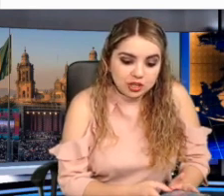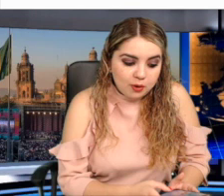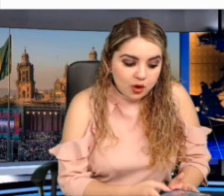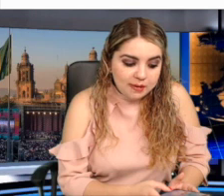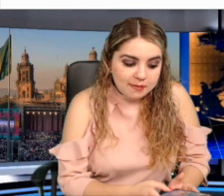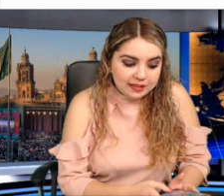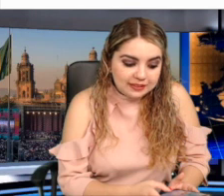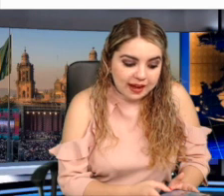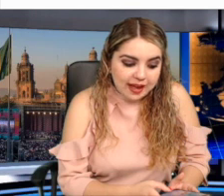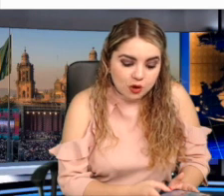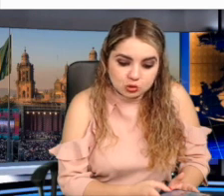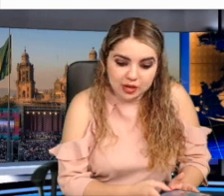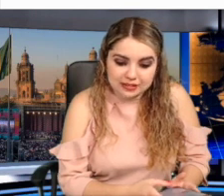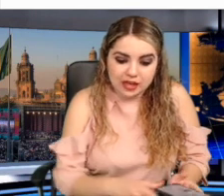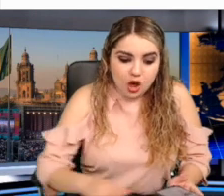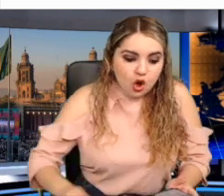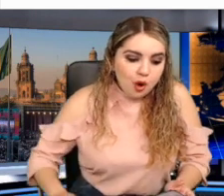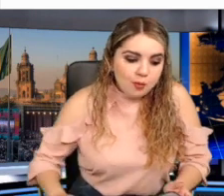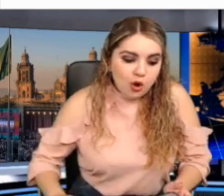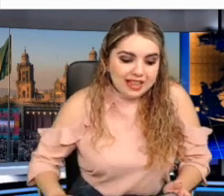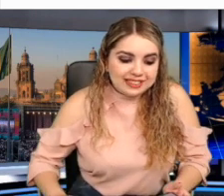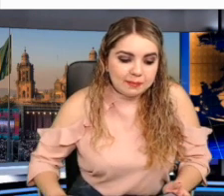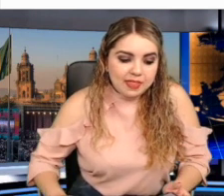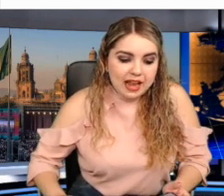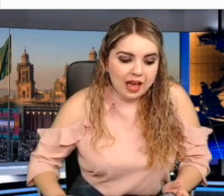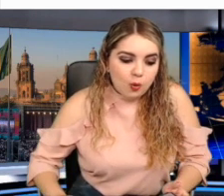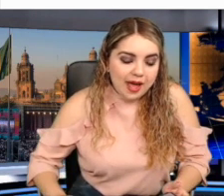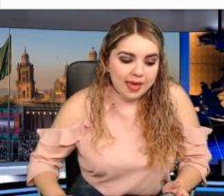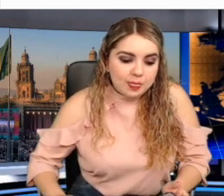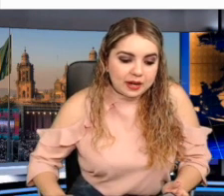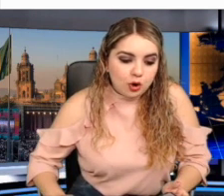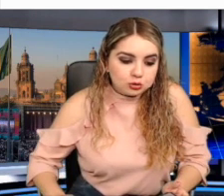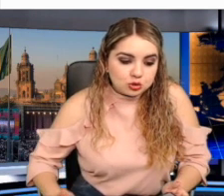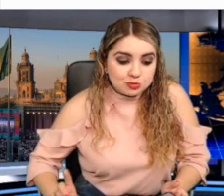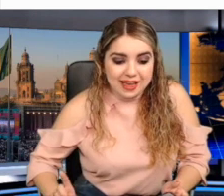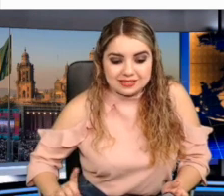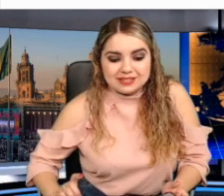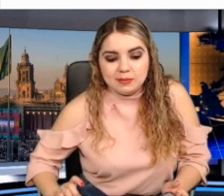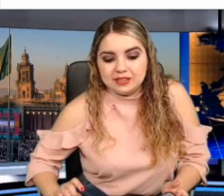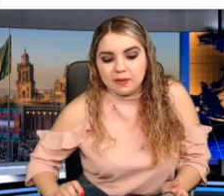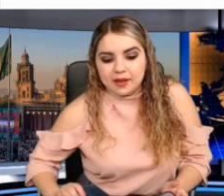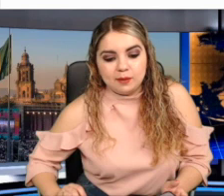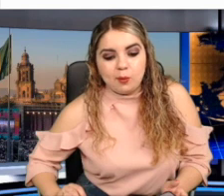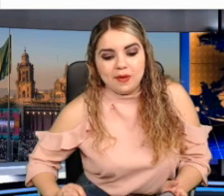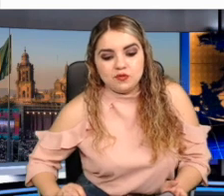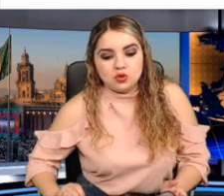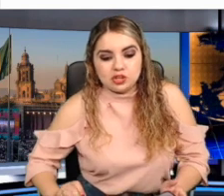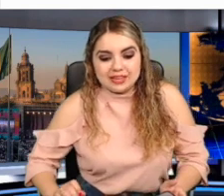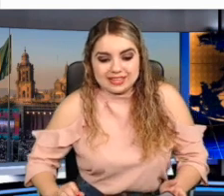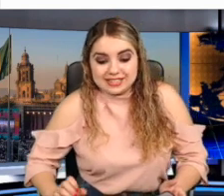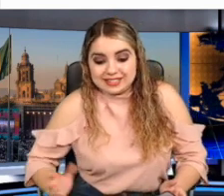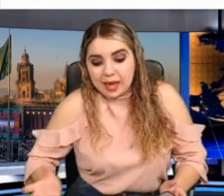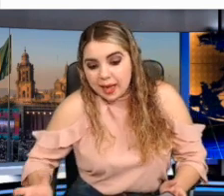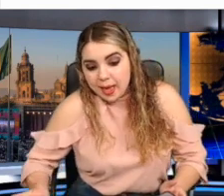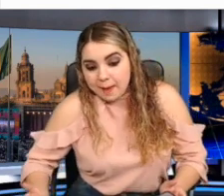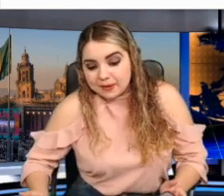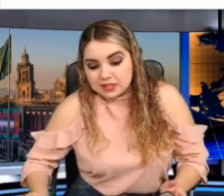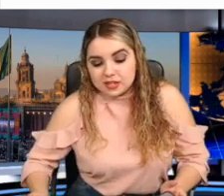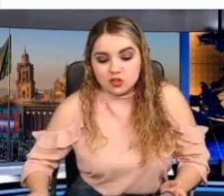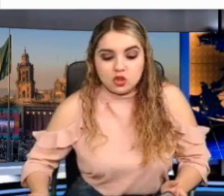ese motivo inventa causas como el tema del agua, entre otros más. Es lamentable que en momentos en que se